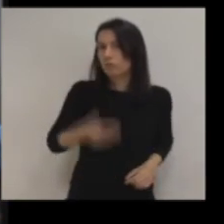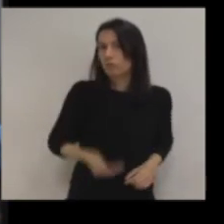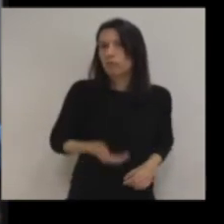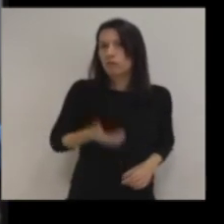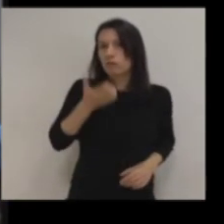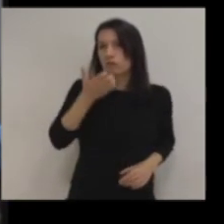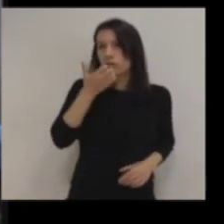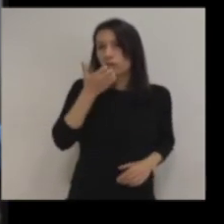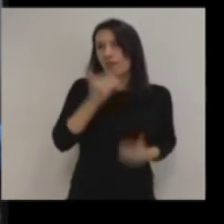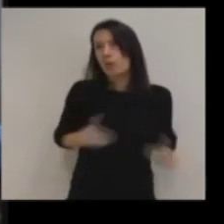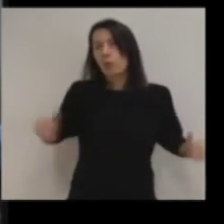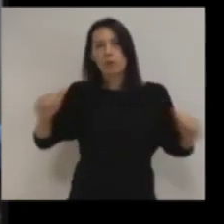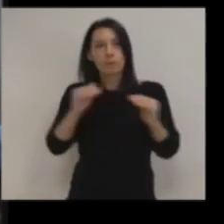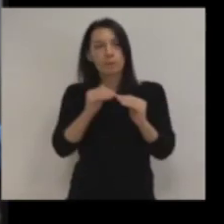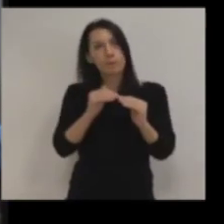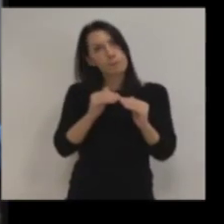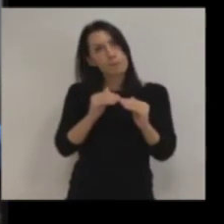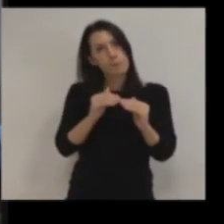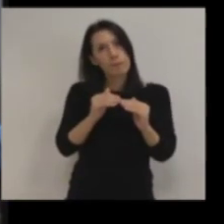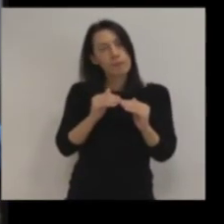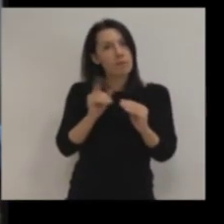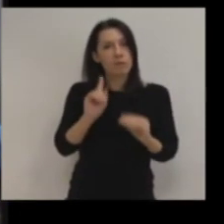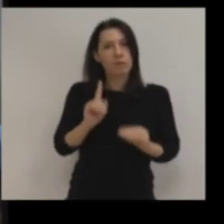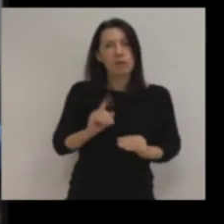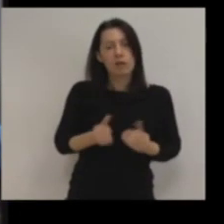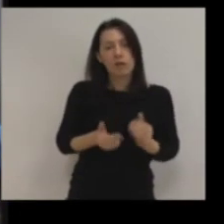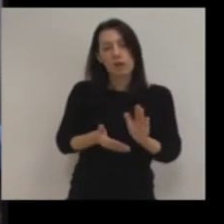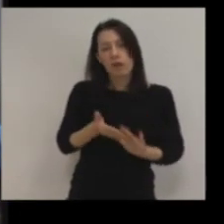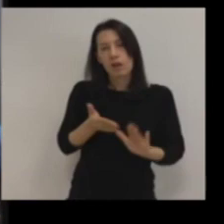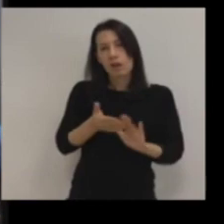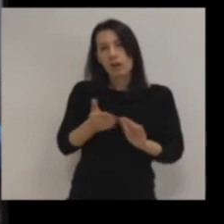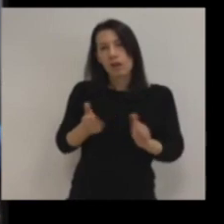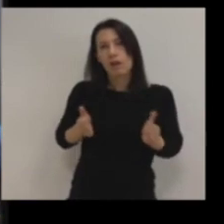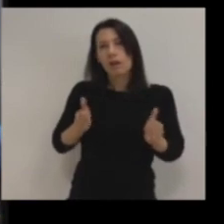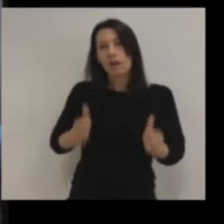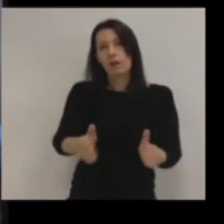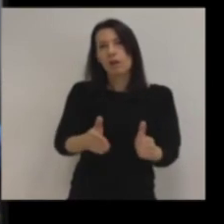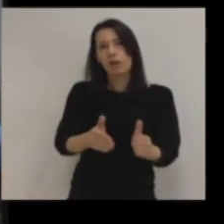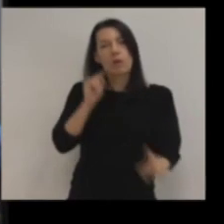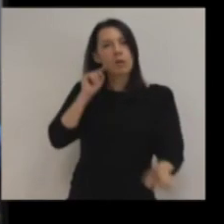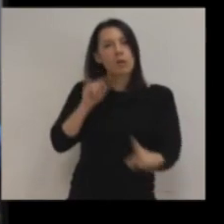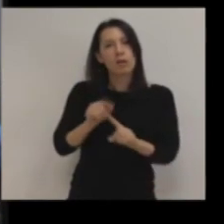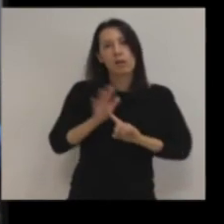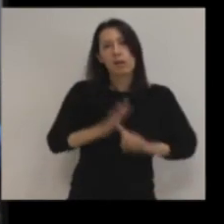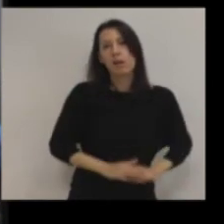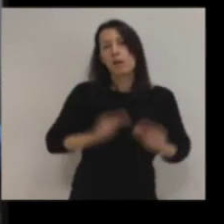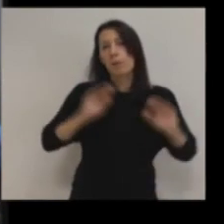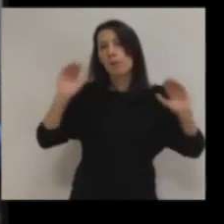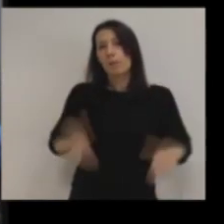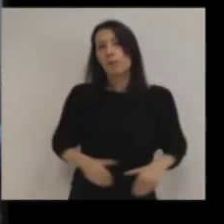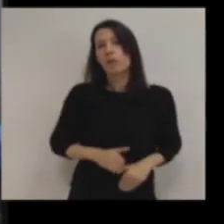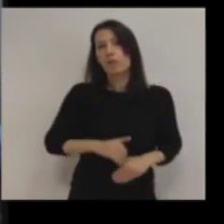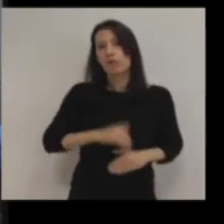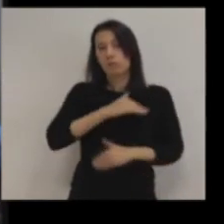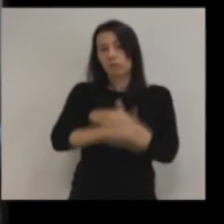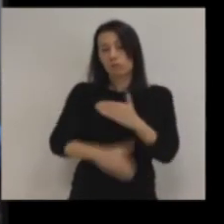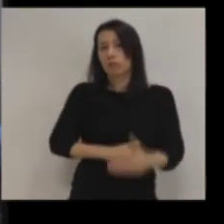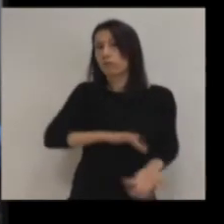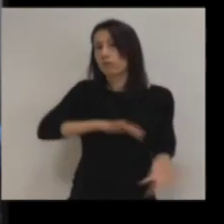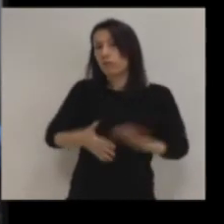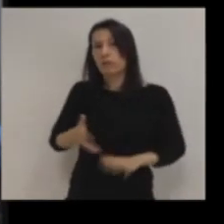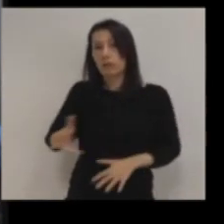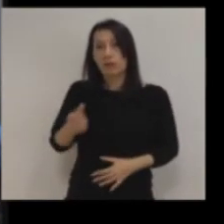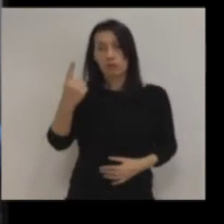si no de igualdad, de un camino hacia por lo menos una menor discriminación en el ejercicio de los derechos.